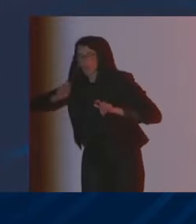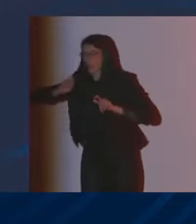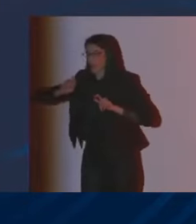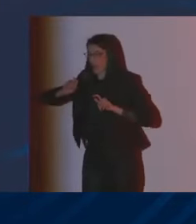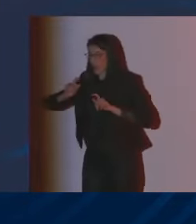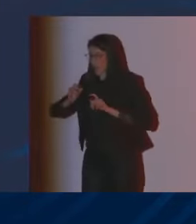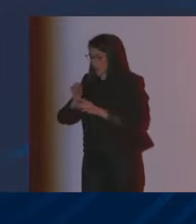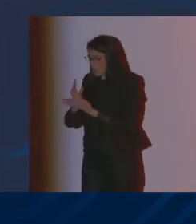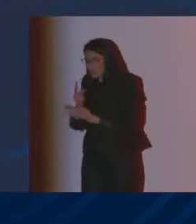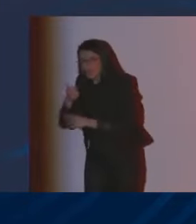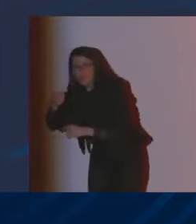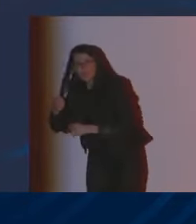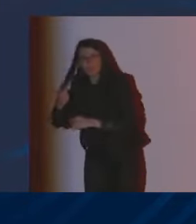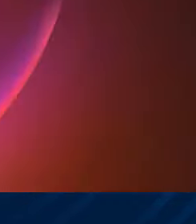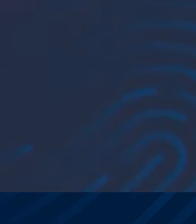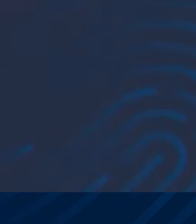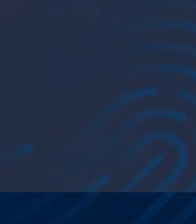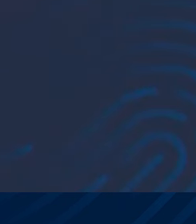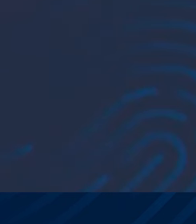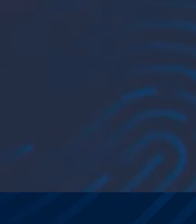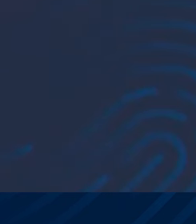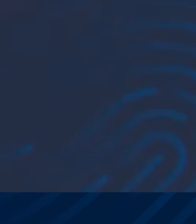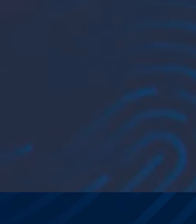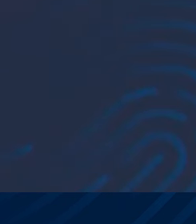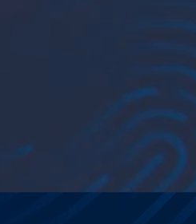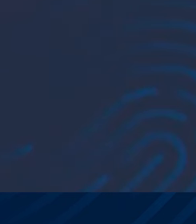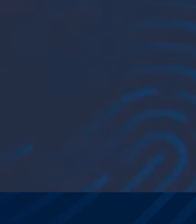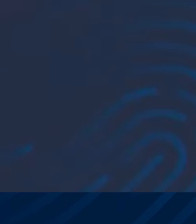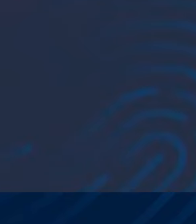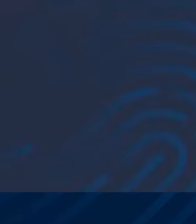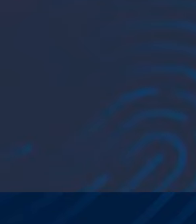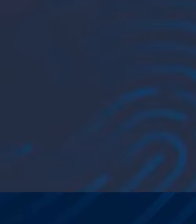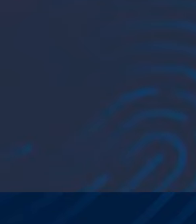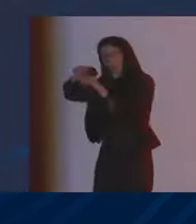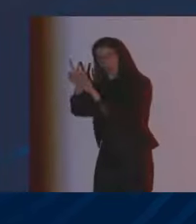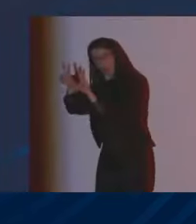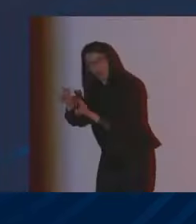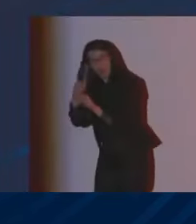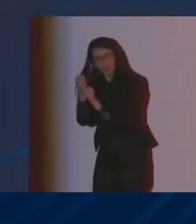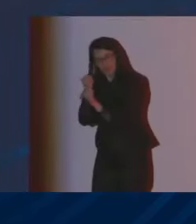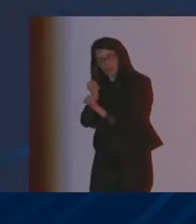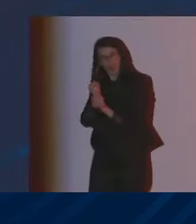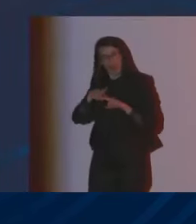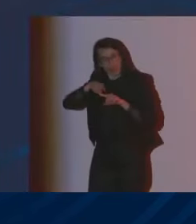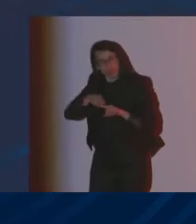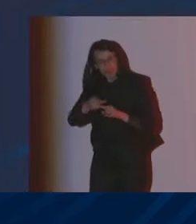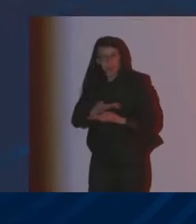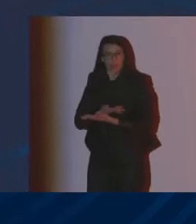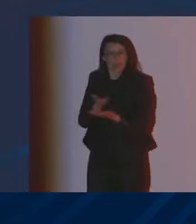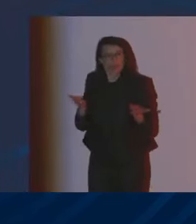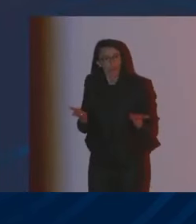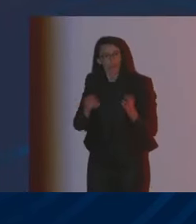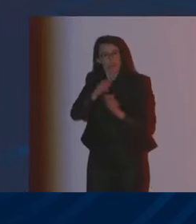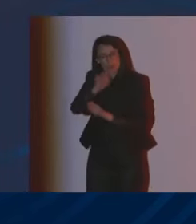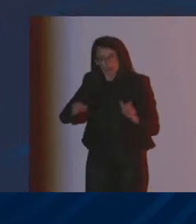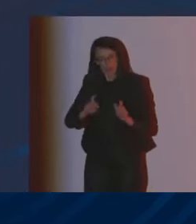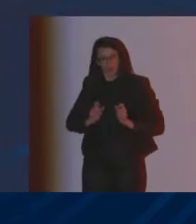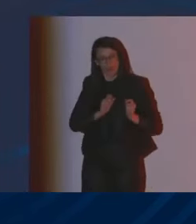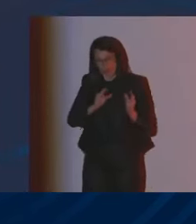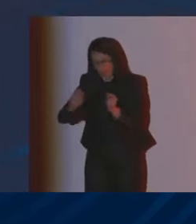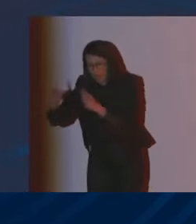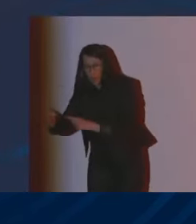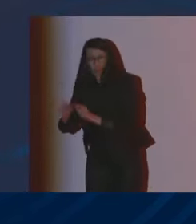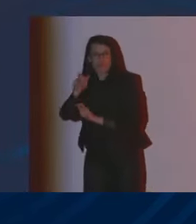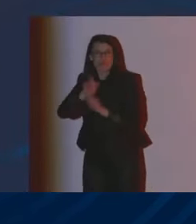de reconstruir su vida lejos de su hogar. Hemos trabajado para dar las herramientas y la confianza necesarias a aquellas personas alejadas